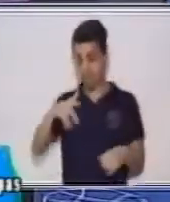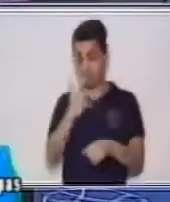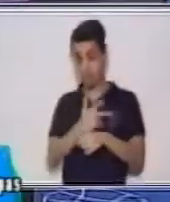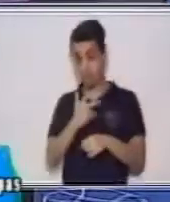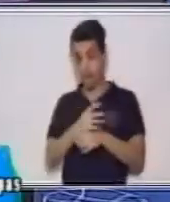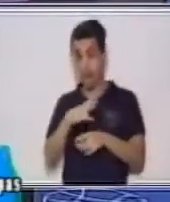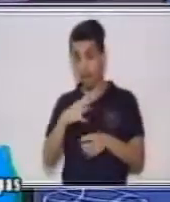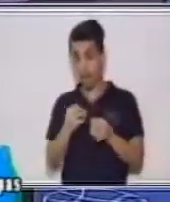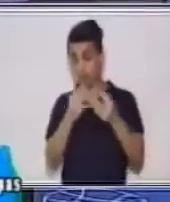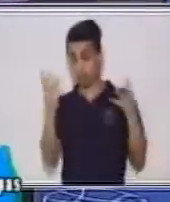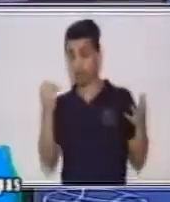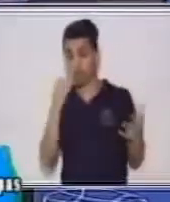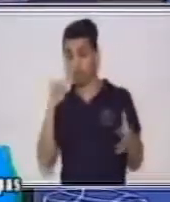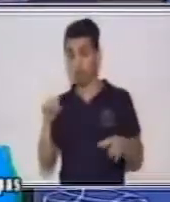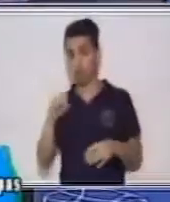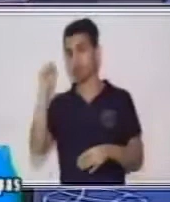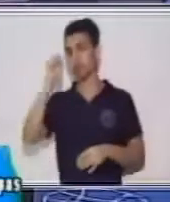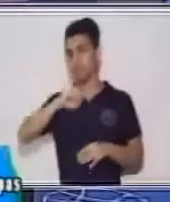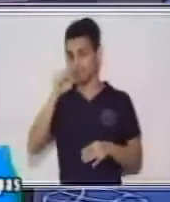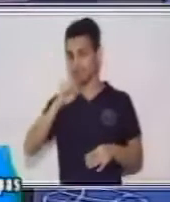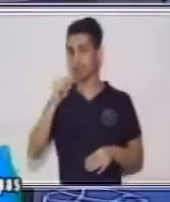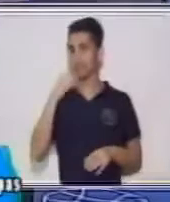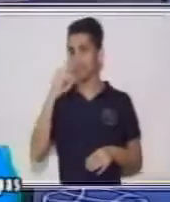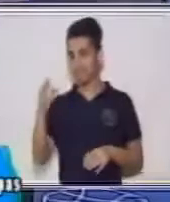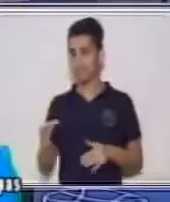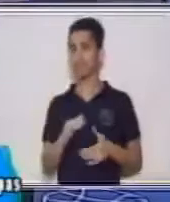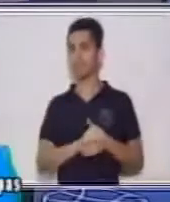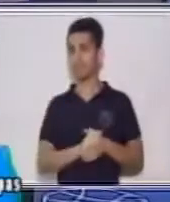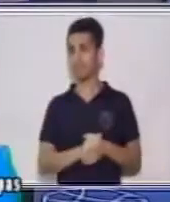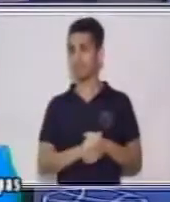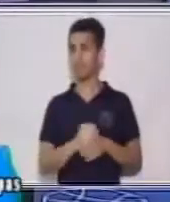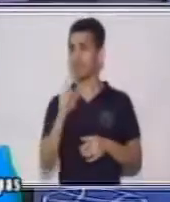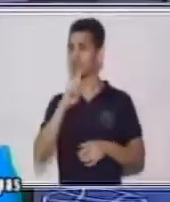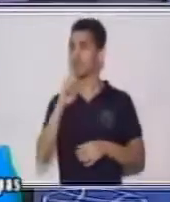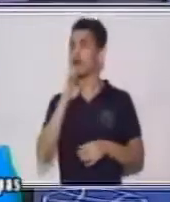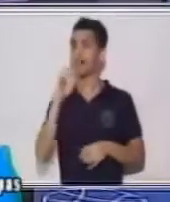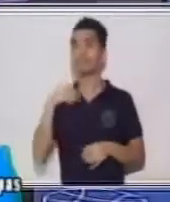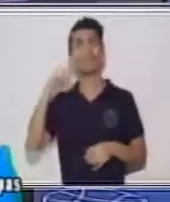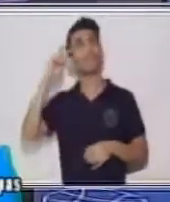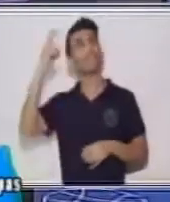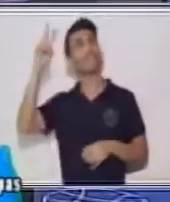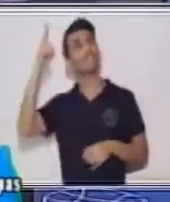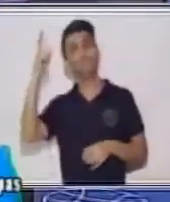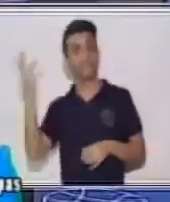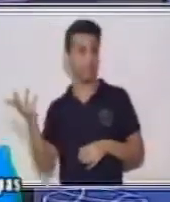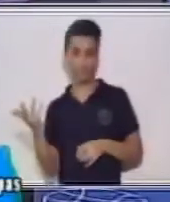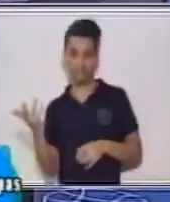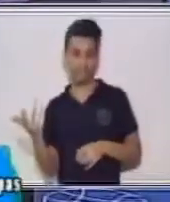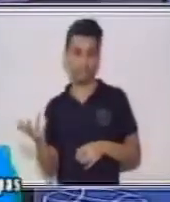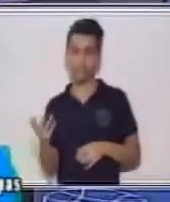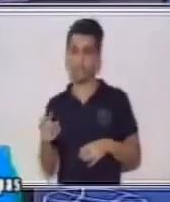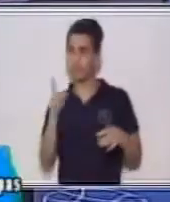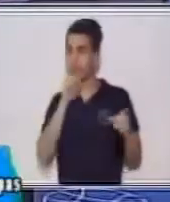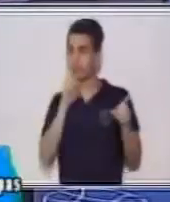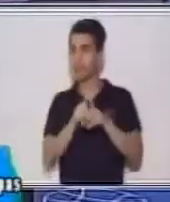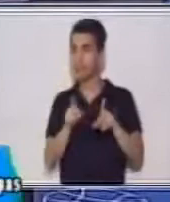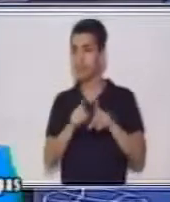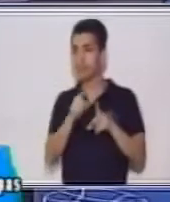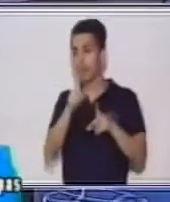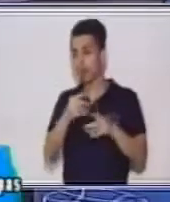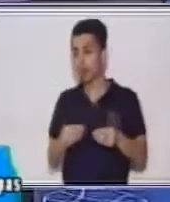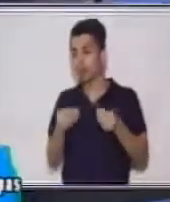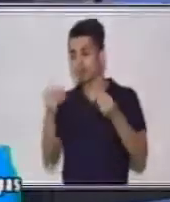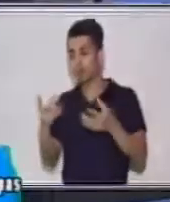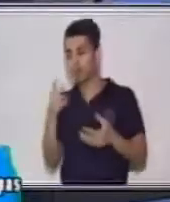tantos idiomas? Por supuesto que sí, no es un invento, ¿verdad? También tenemos que dar